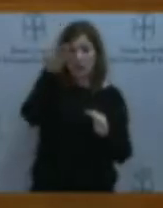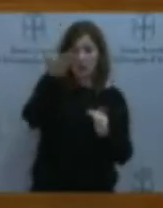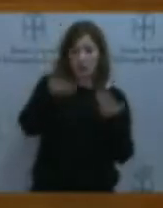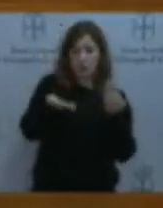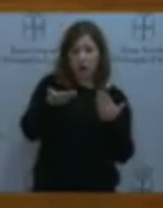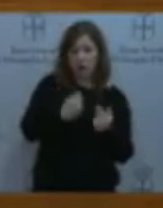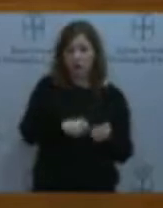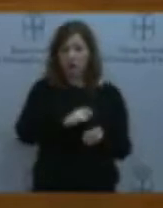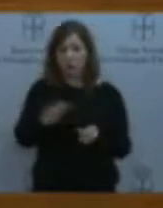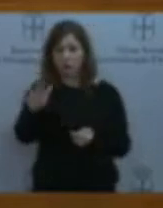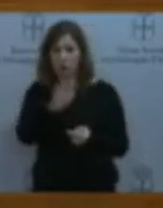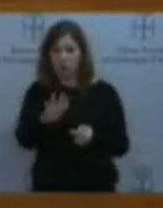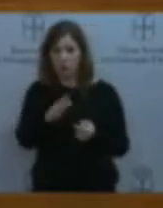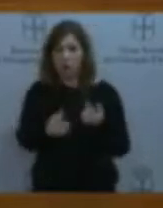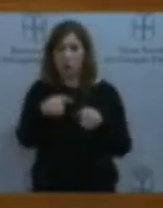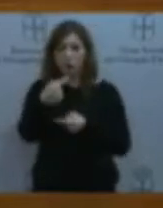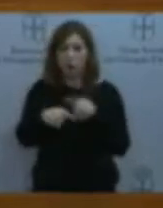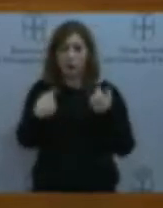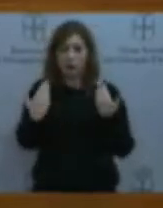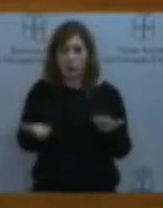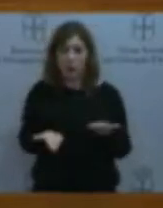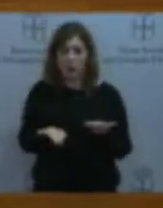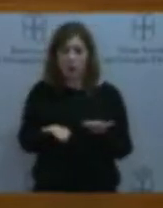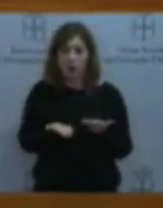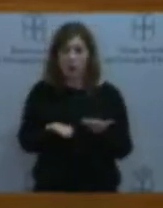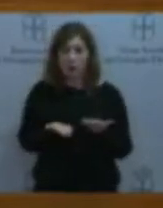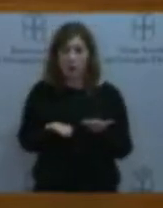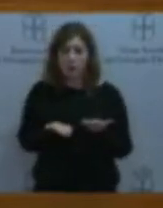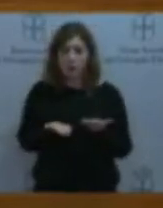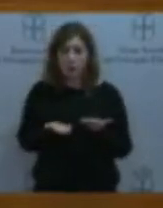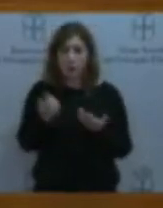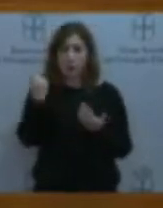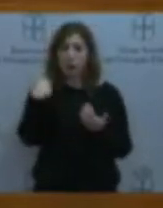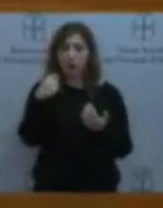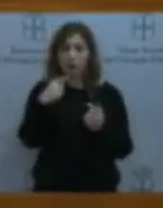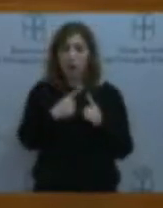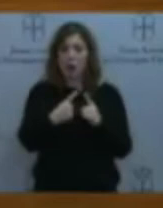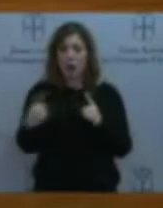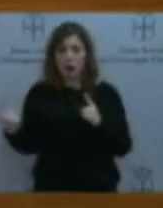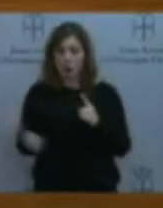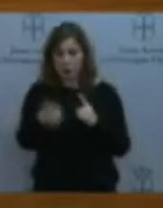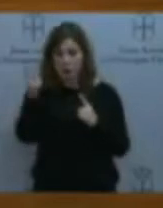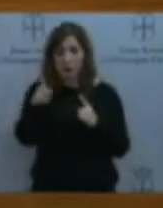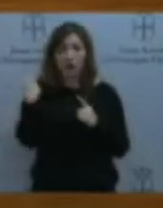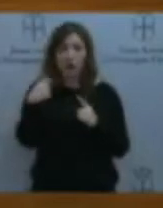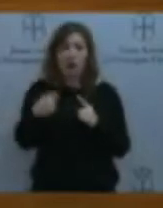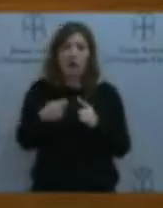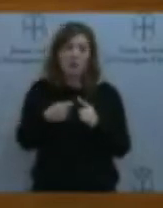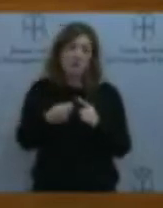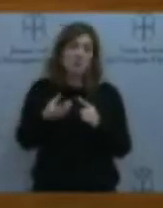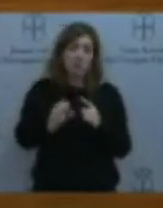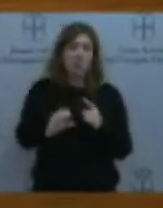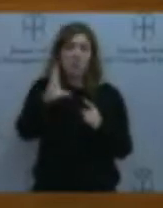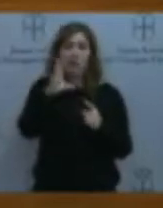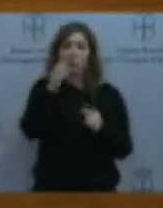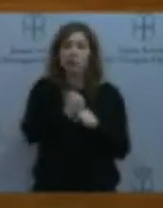como consecuencia de que tuvieron carreras de cotización más largas y cotizaciones más altas porque trabajaban fundamentalmente en la